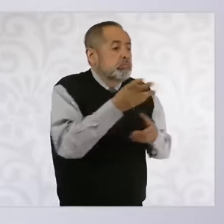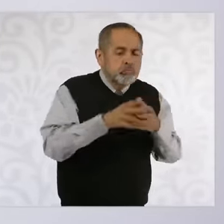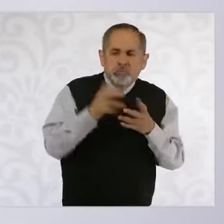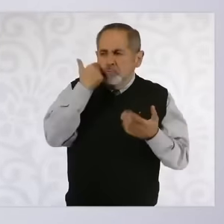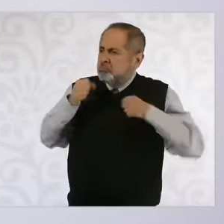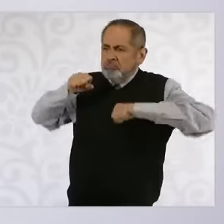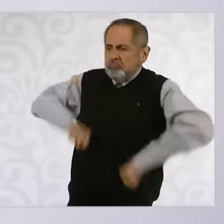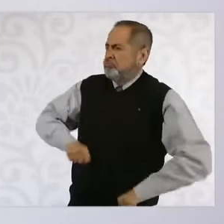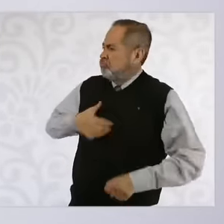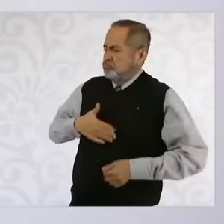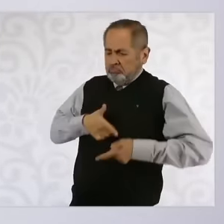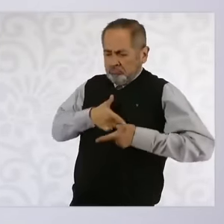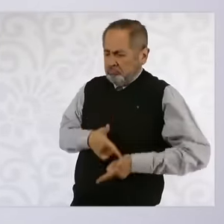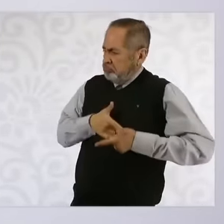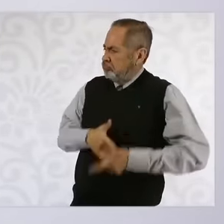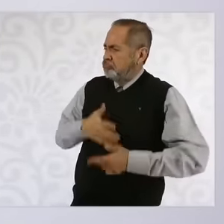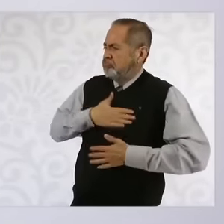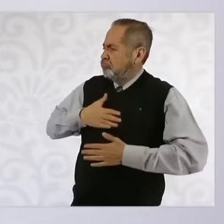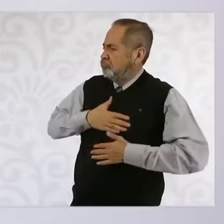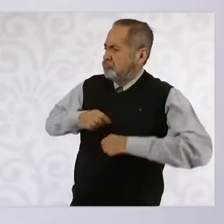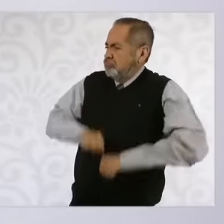privilegios.